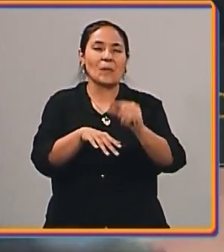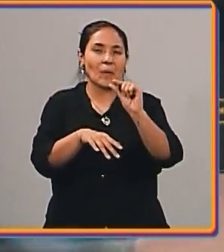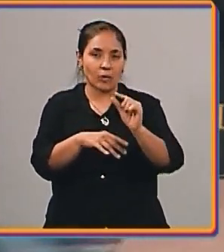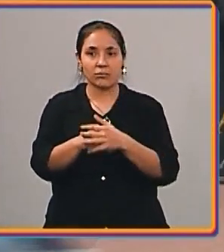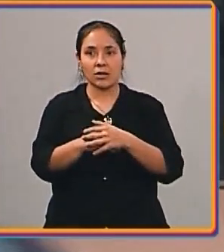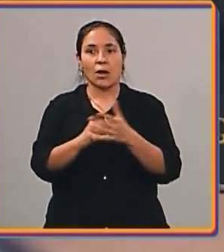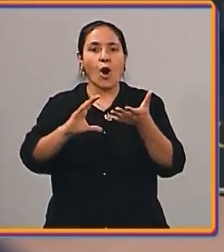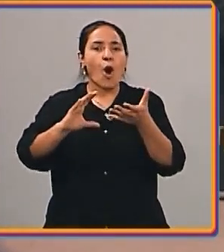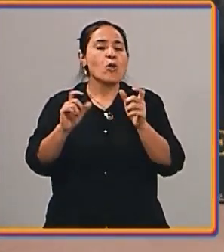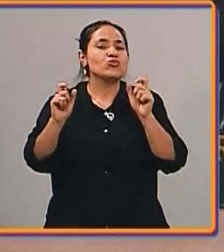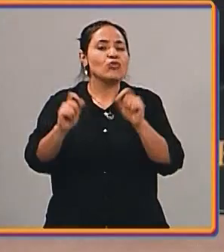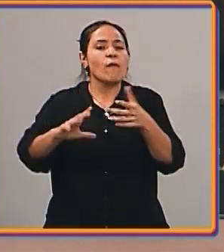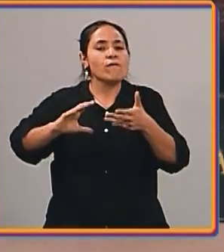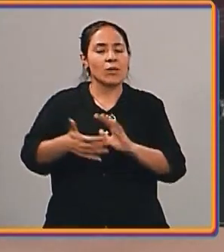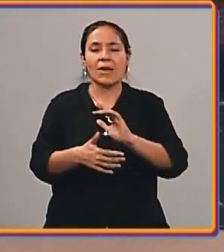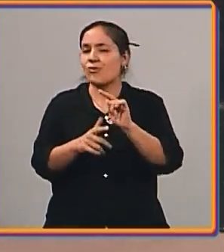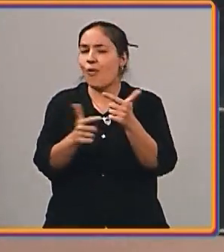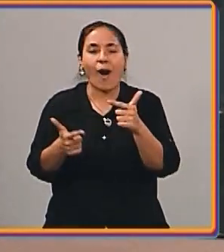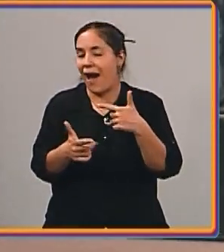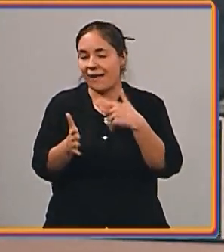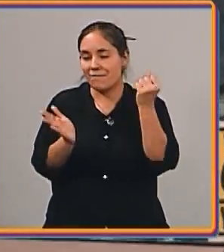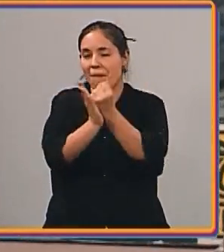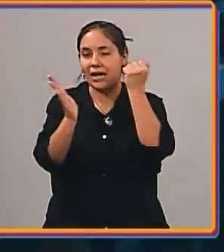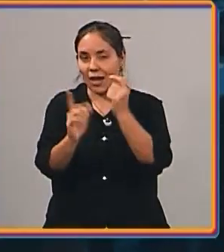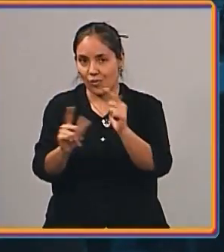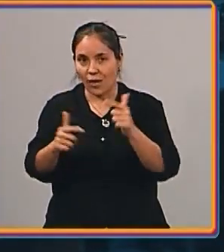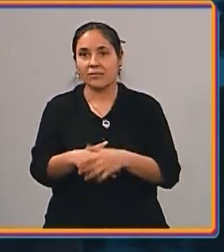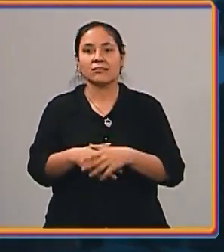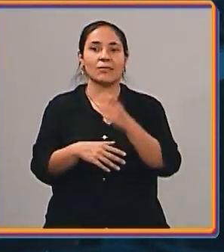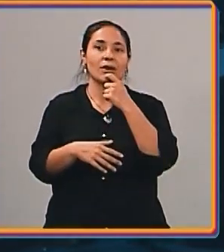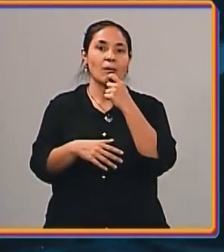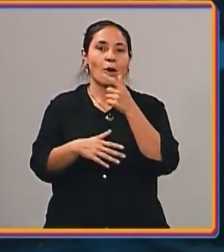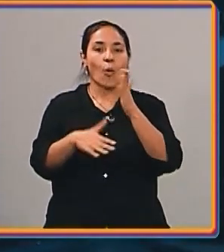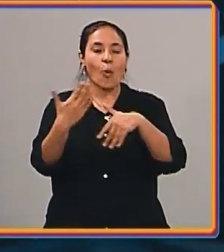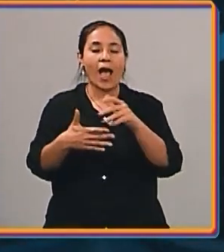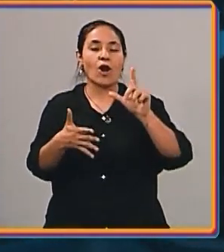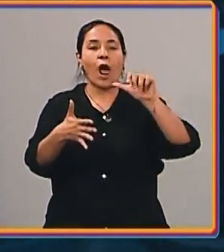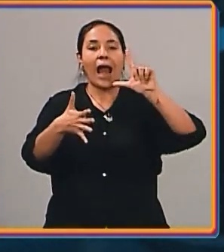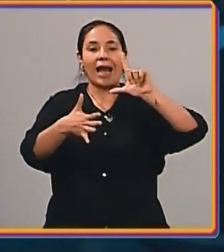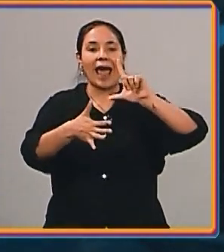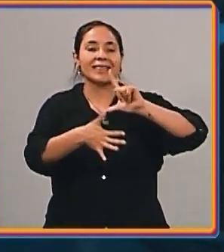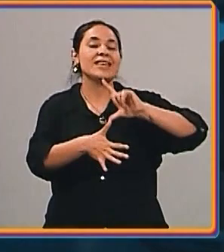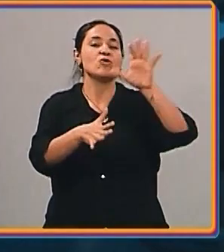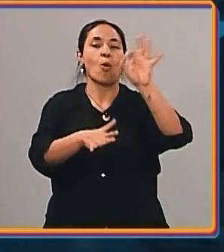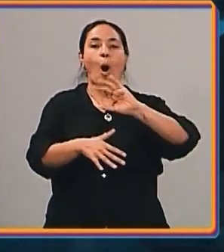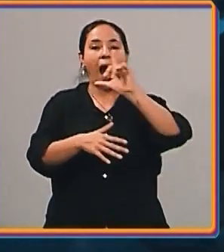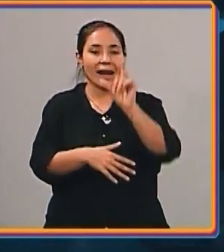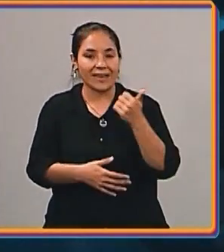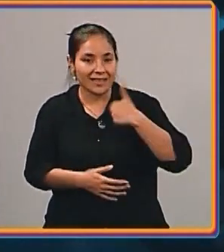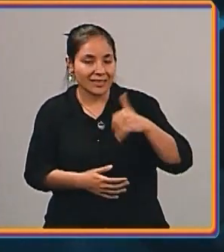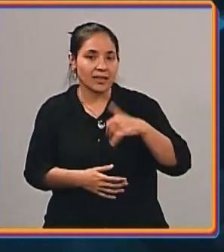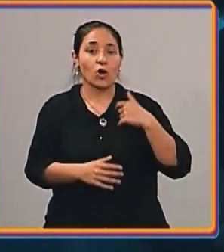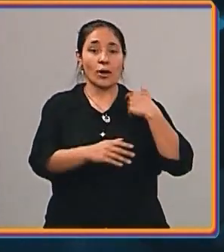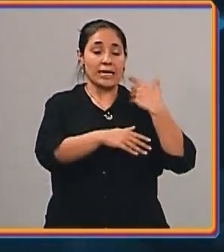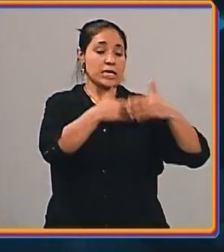refiere, por lo que no cuenta con un estilo propio. Aunque todavía no podamos encontrar un juego del tipo latino o